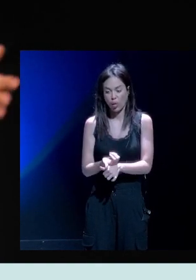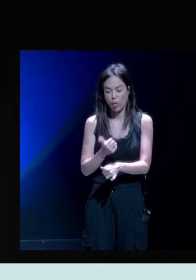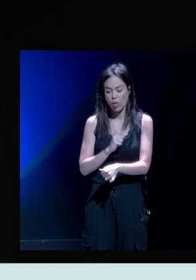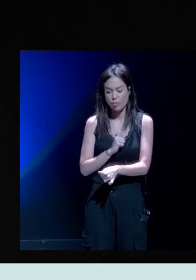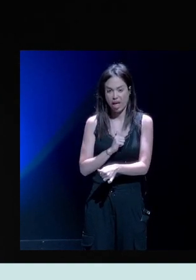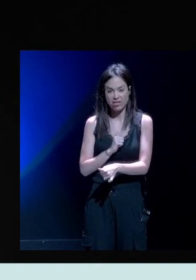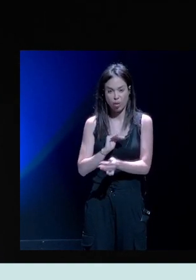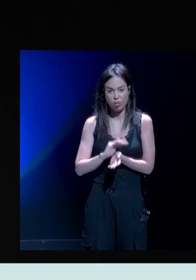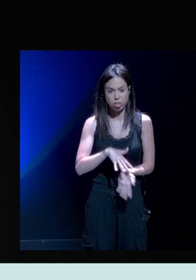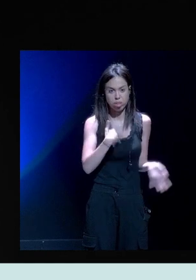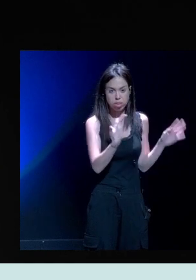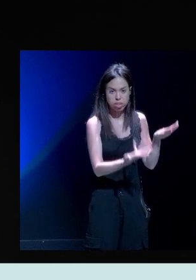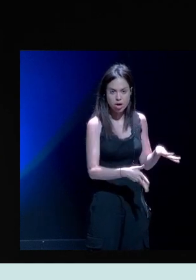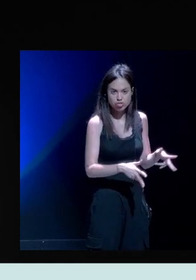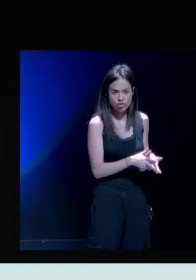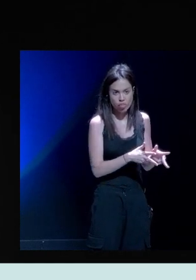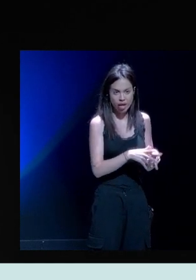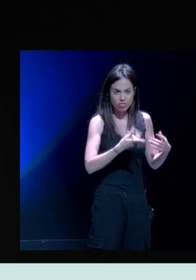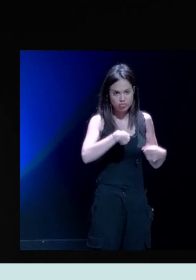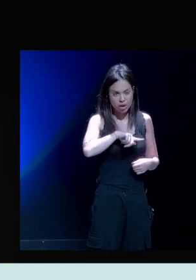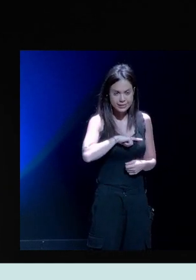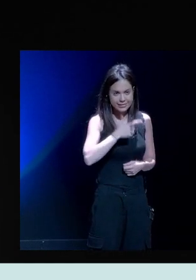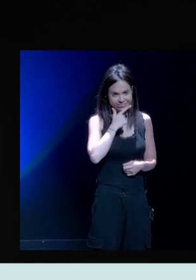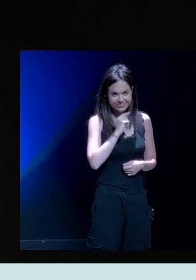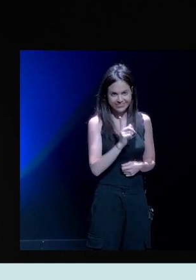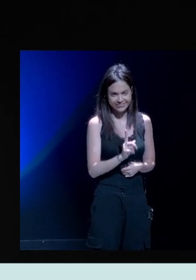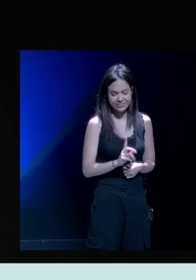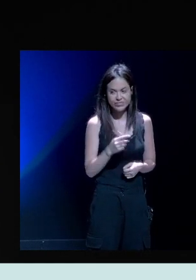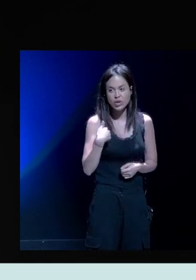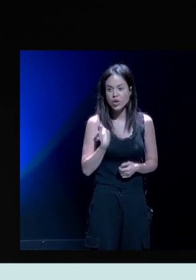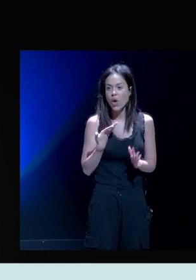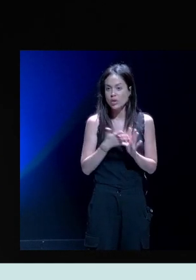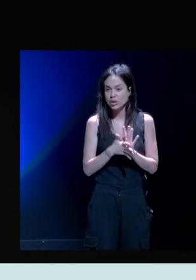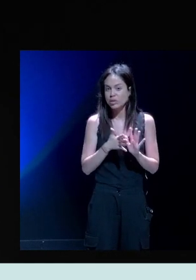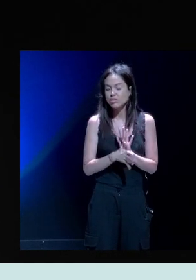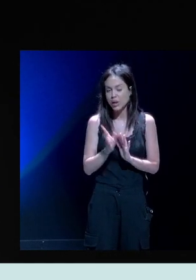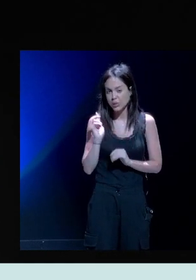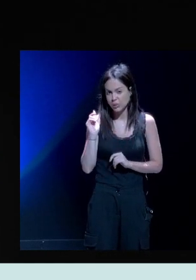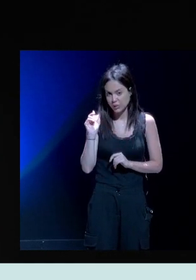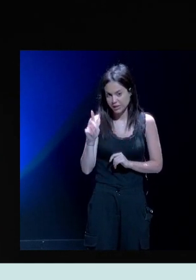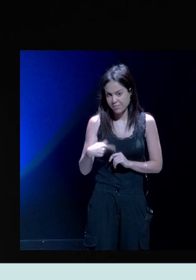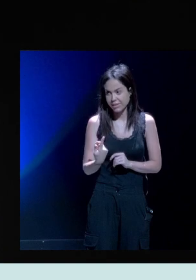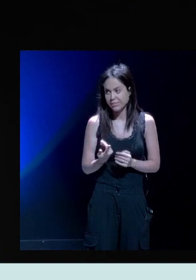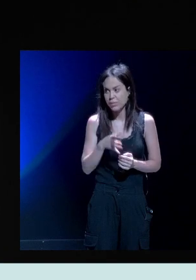a otra. Y esto también lo explico teniendo en cuenta los